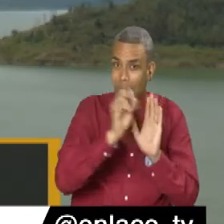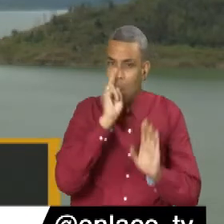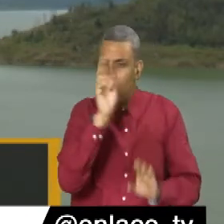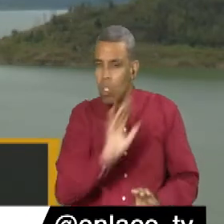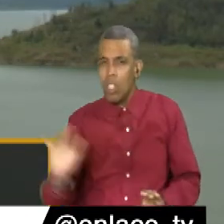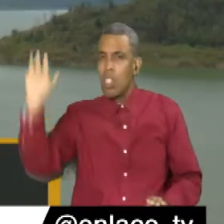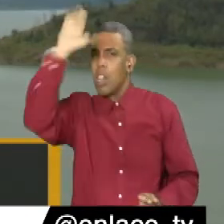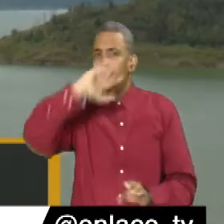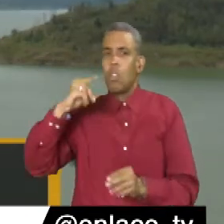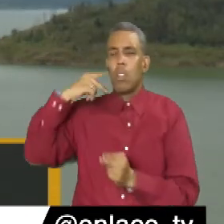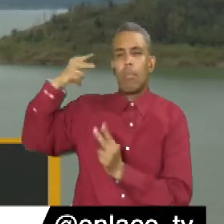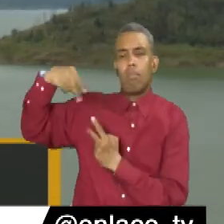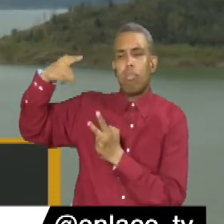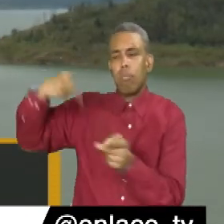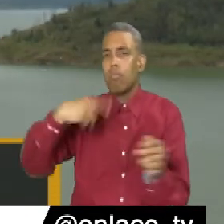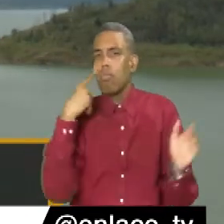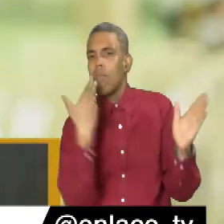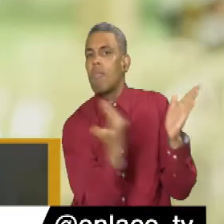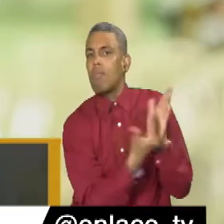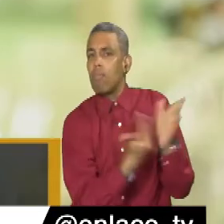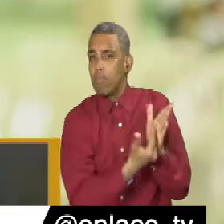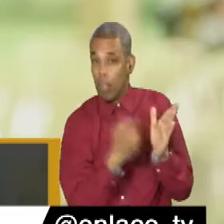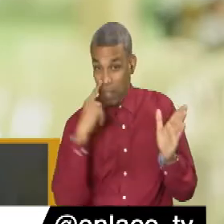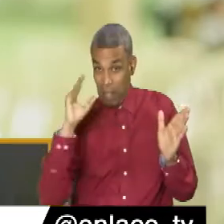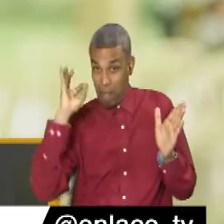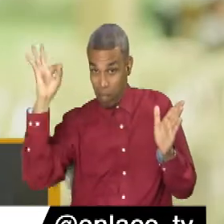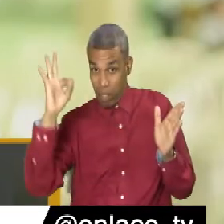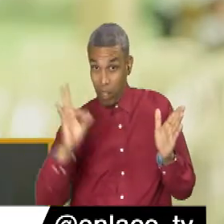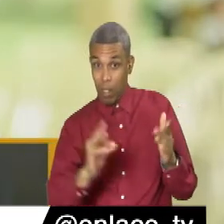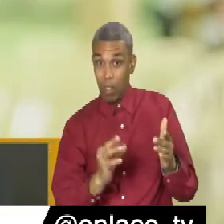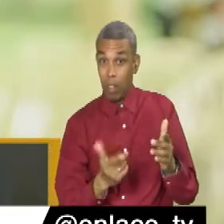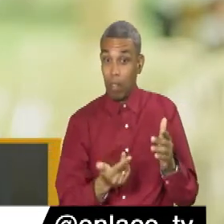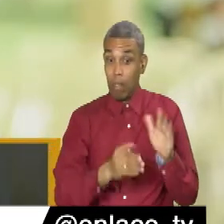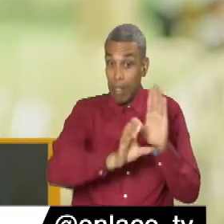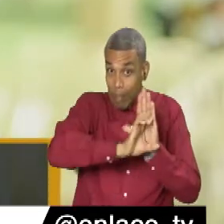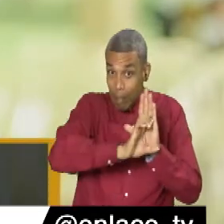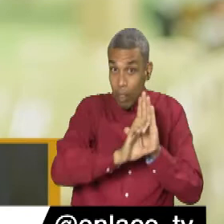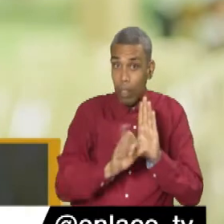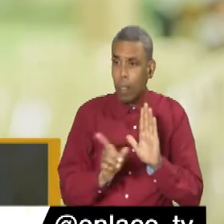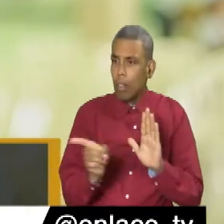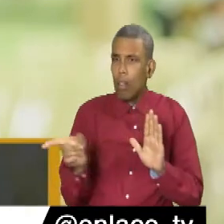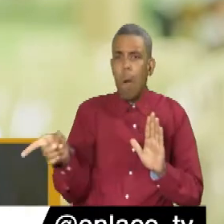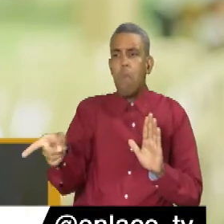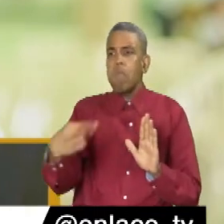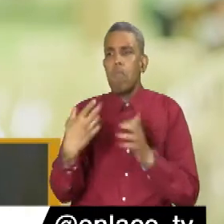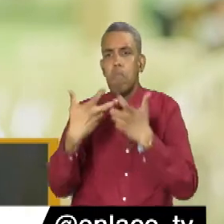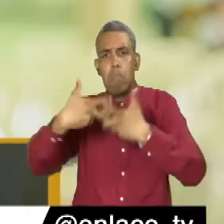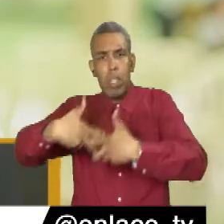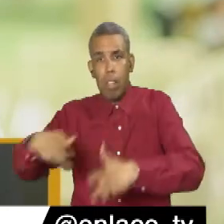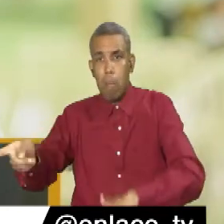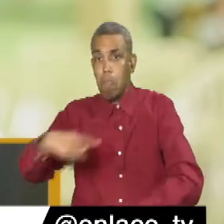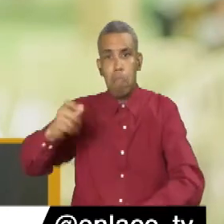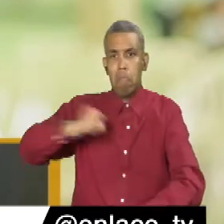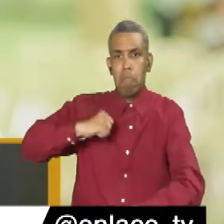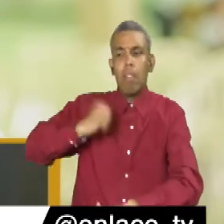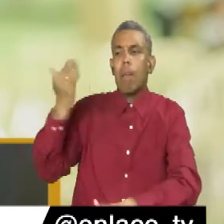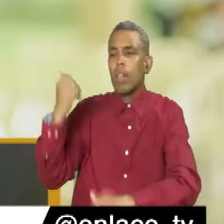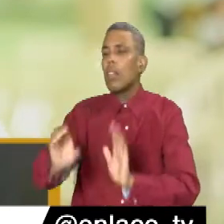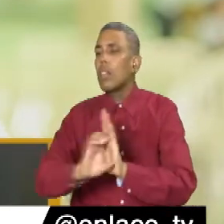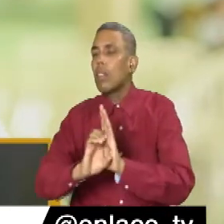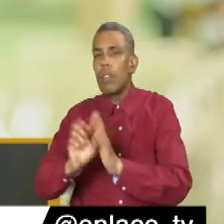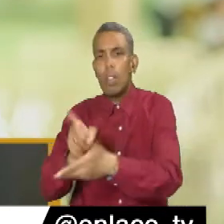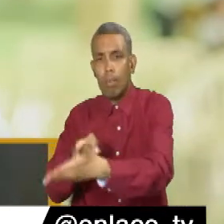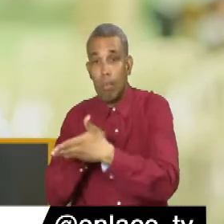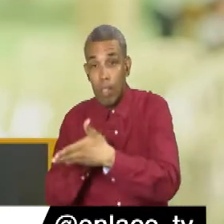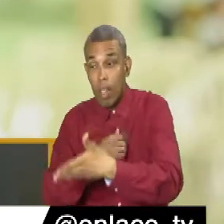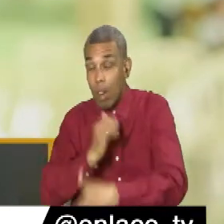al turista verificar que se obtiene un servicio de calidad. No lo tenemos en Topocoro, aún no existen empresas con el Registro Nacional de Turismo y